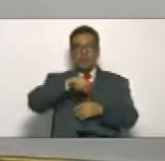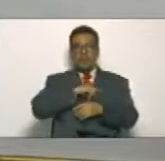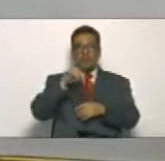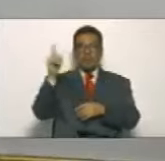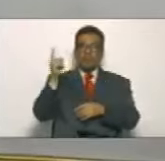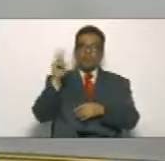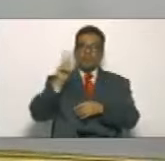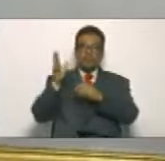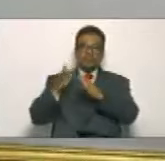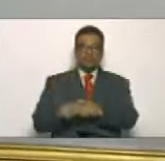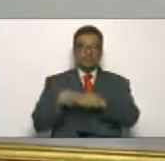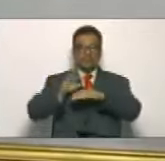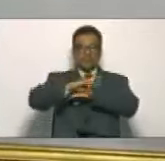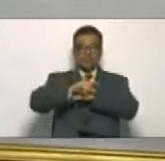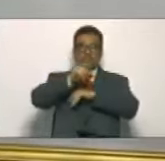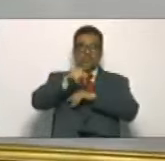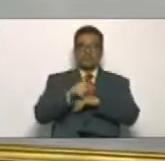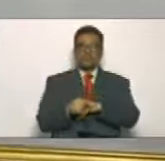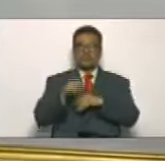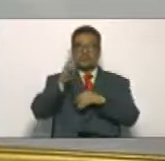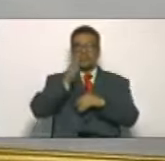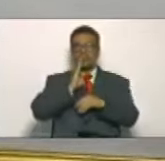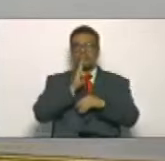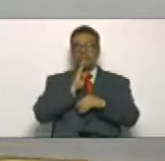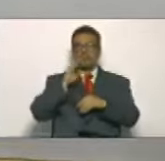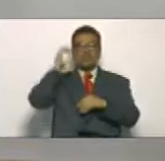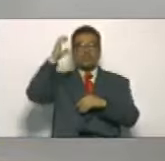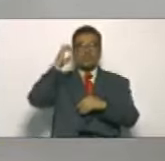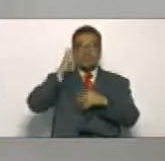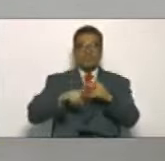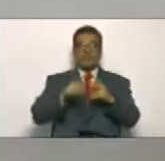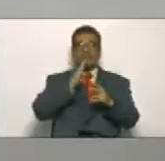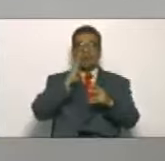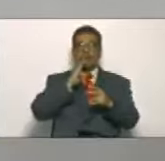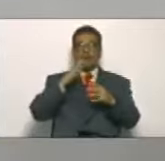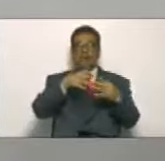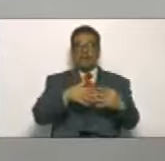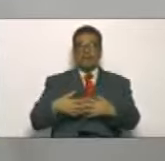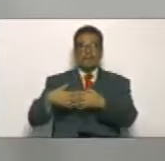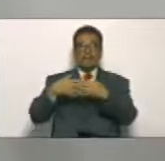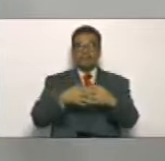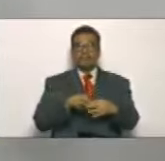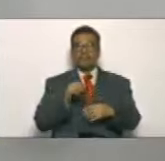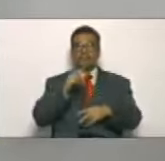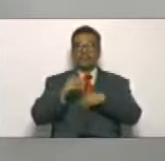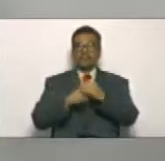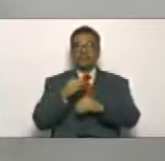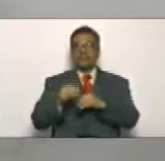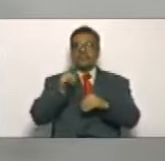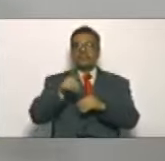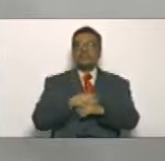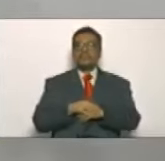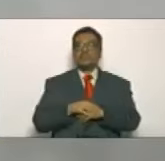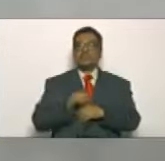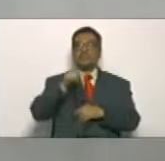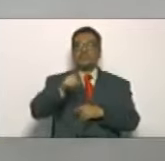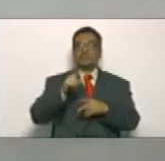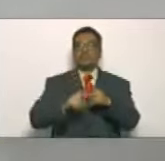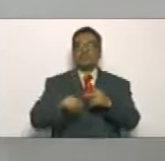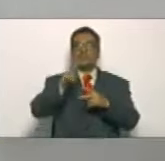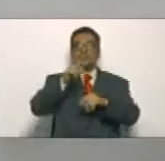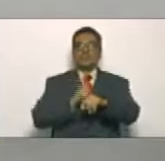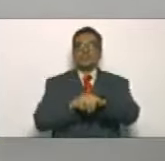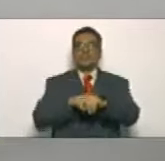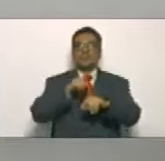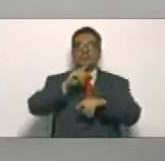República y que se los han robado en bancos de Europa y en bancos norteamericanos. Eso ha asignado esta segunda etapa